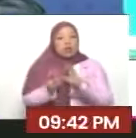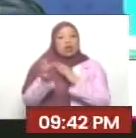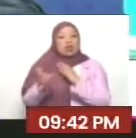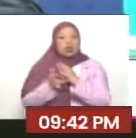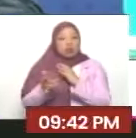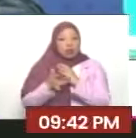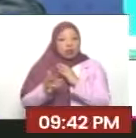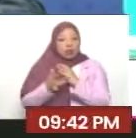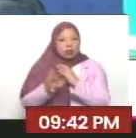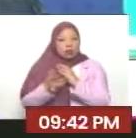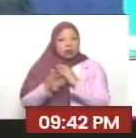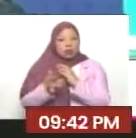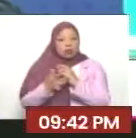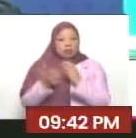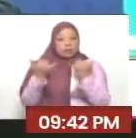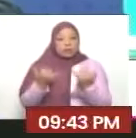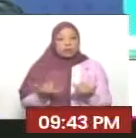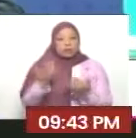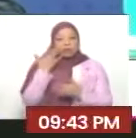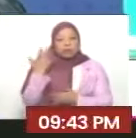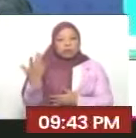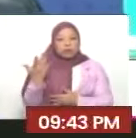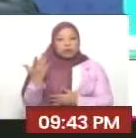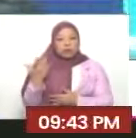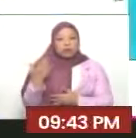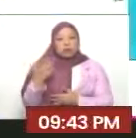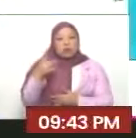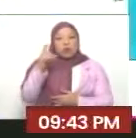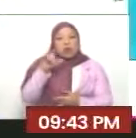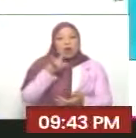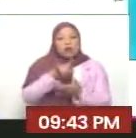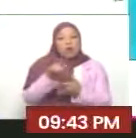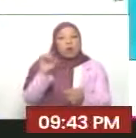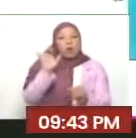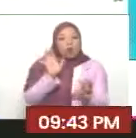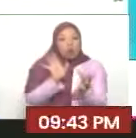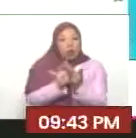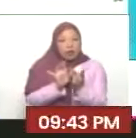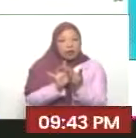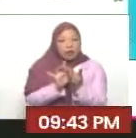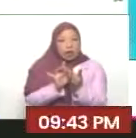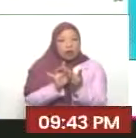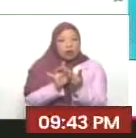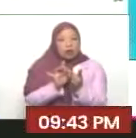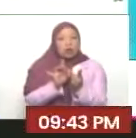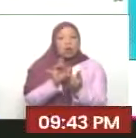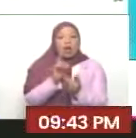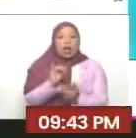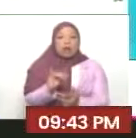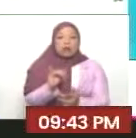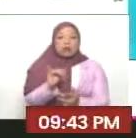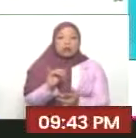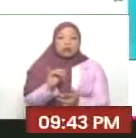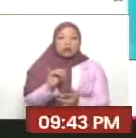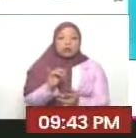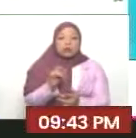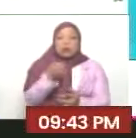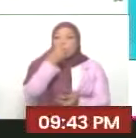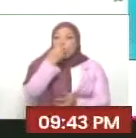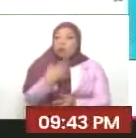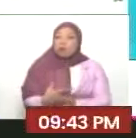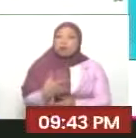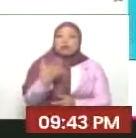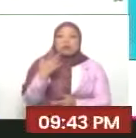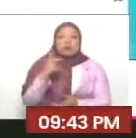tecnología. Vamos a ver qué pasa aquí. Ah, se reconectó, se había desconectado. Así que les cae como anillo al dedo